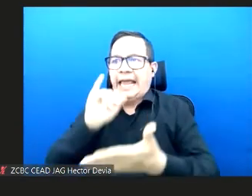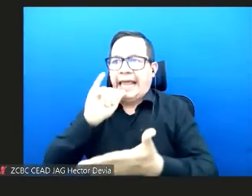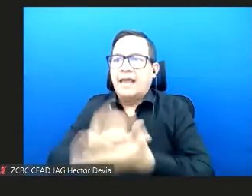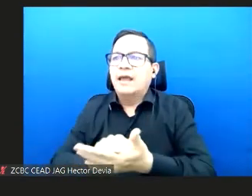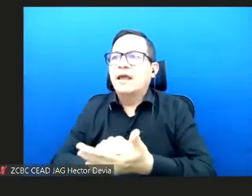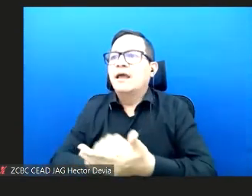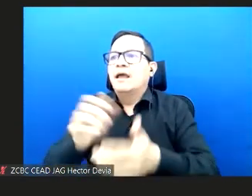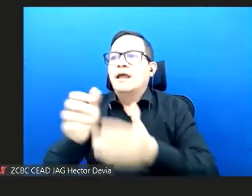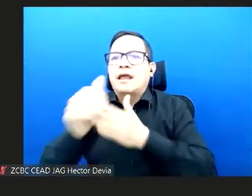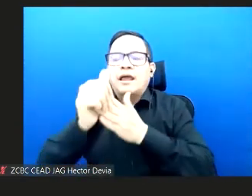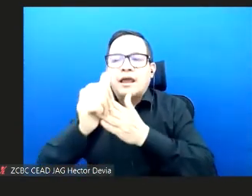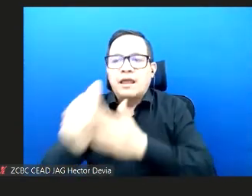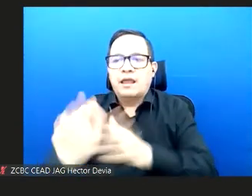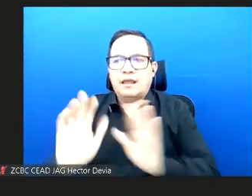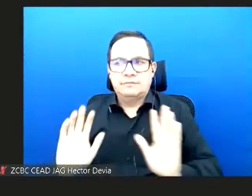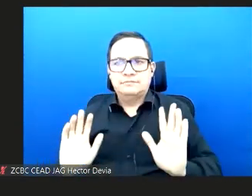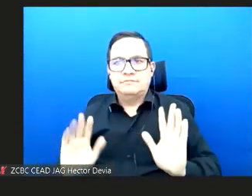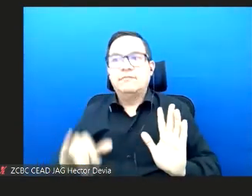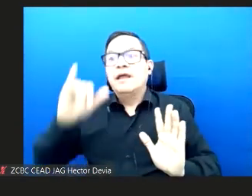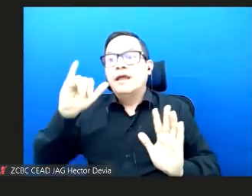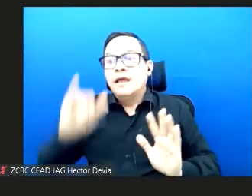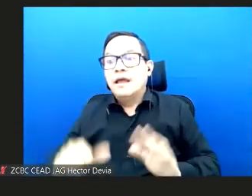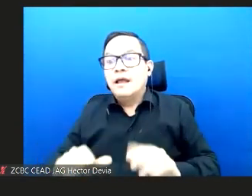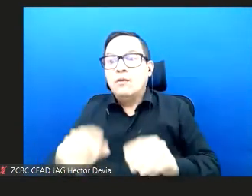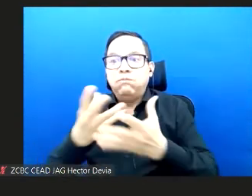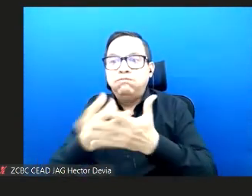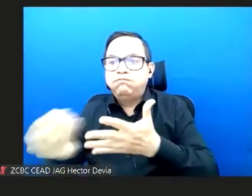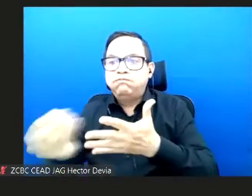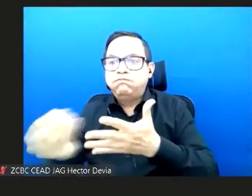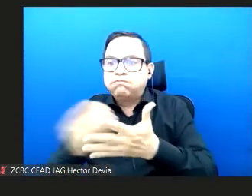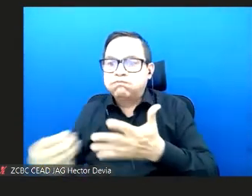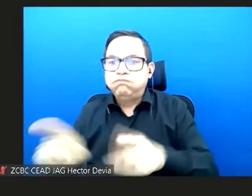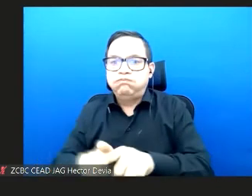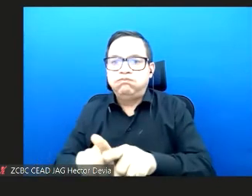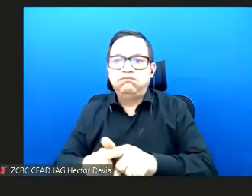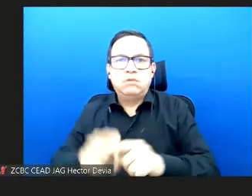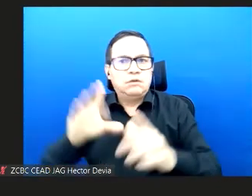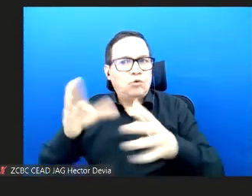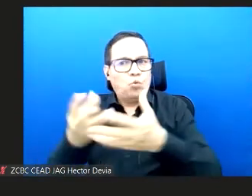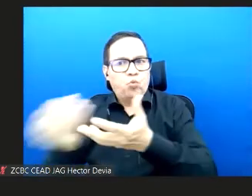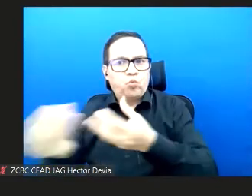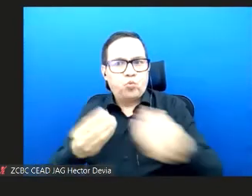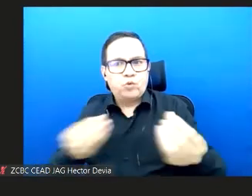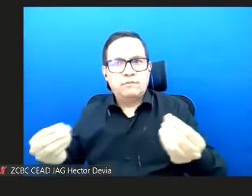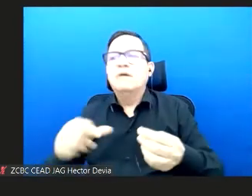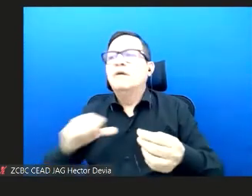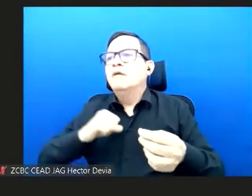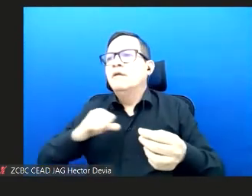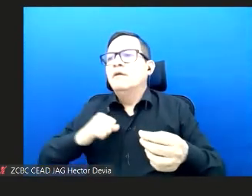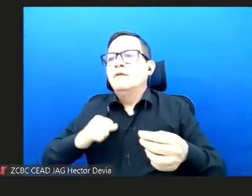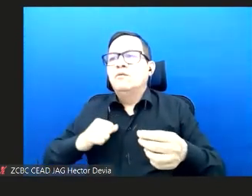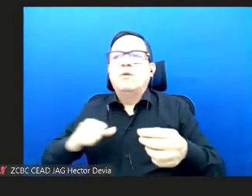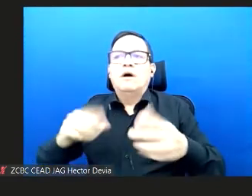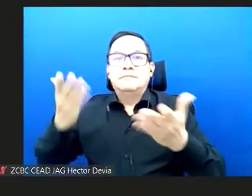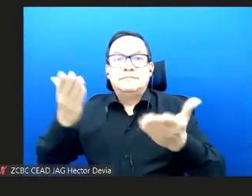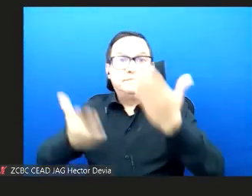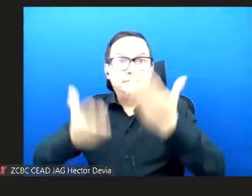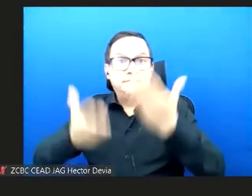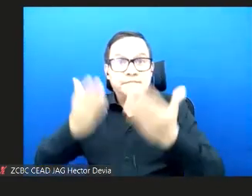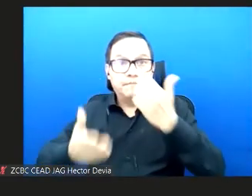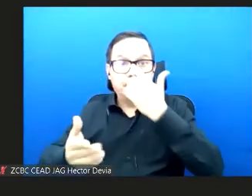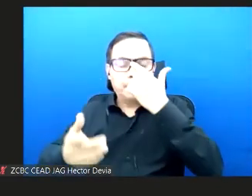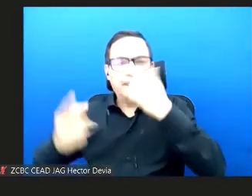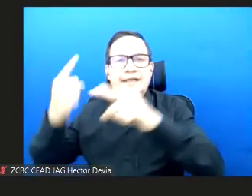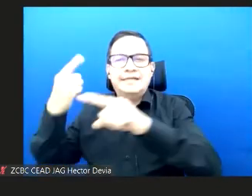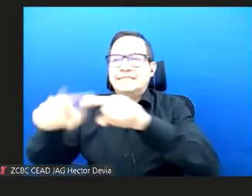Vamos a ver las clases de conjuntos, que era lo que estamos viendo en general acá. Entonces tenemos conjuntos finitos que tienen un número